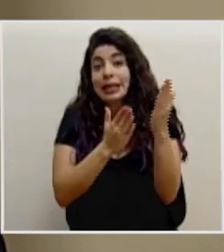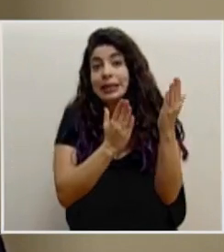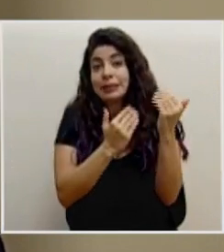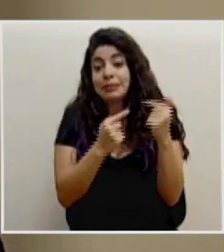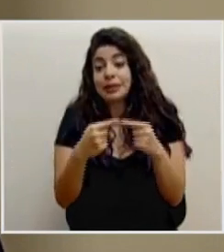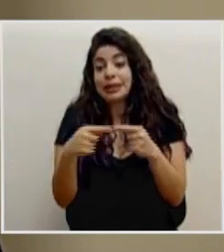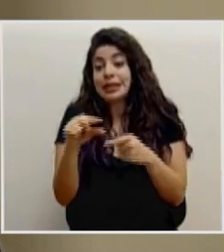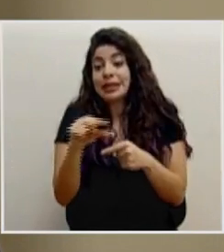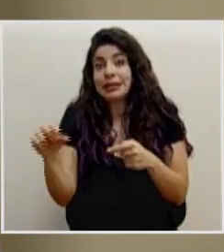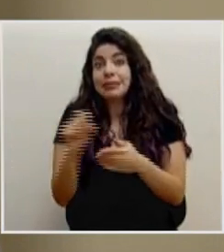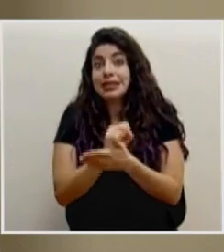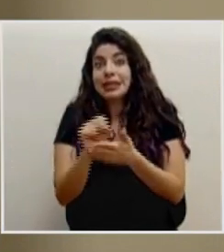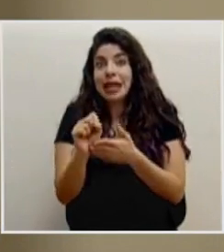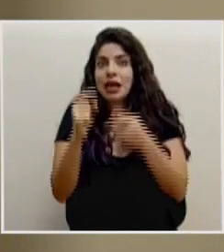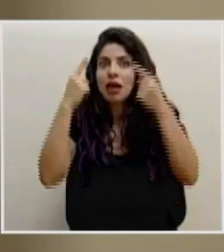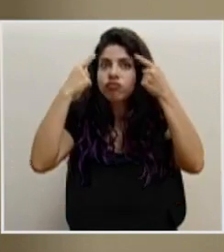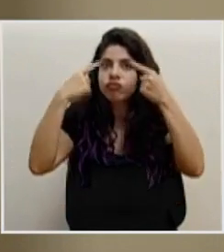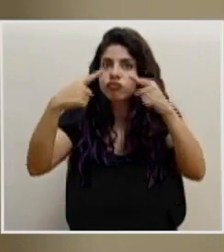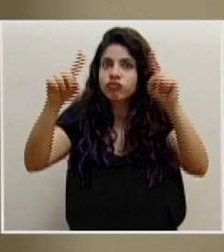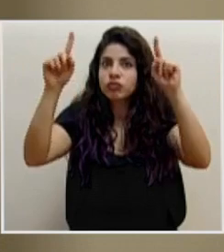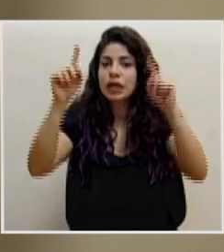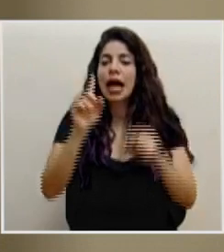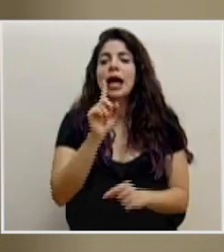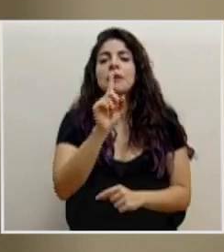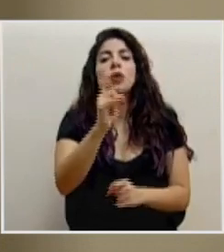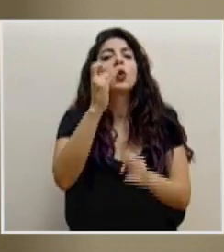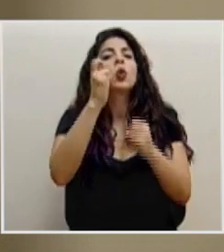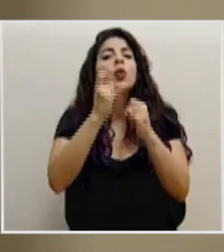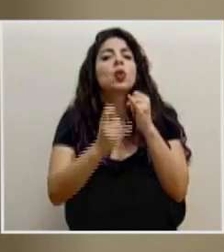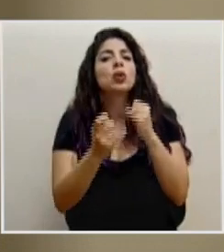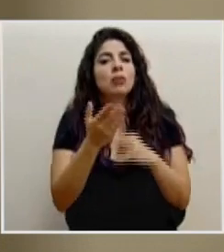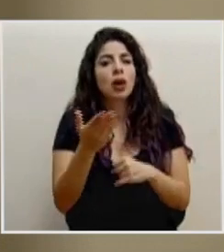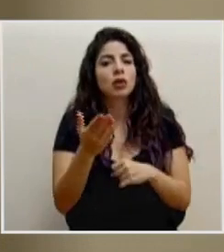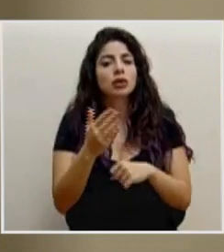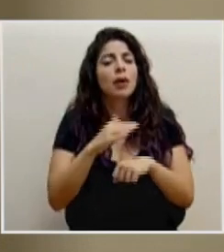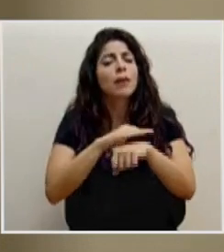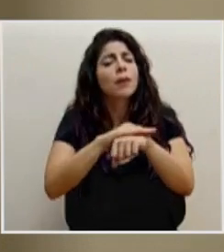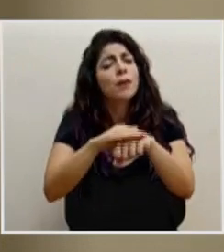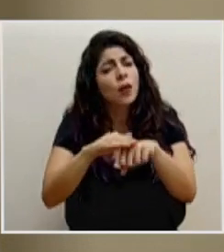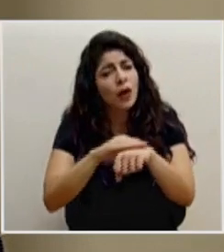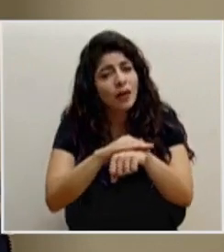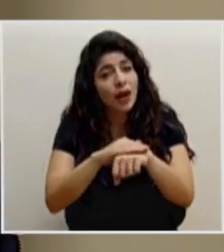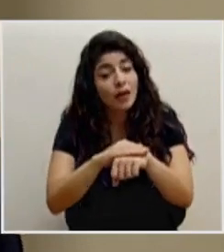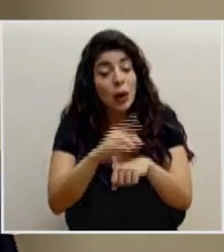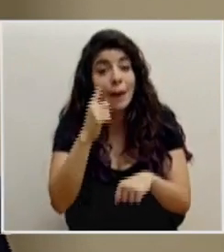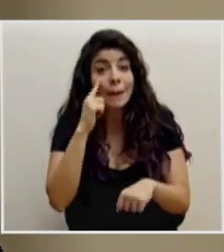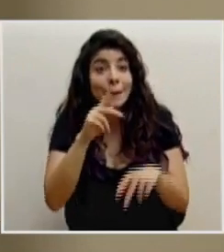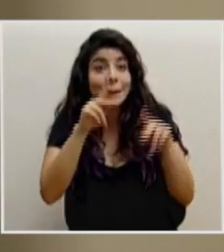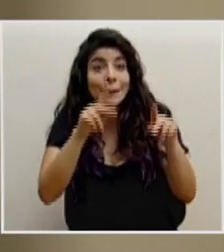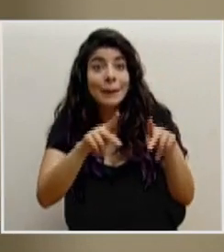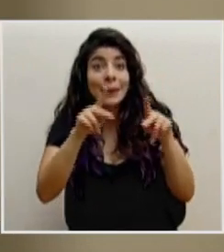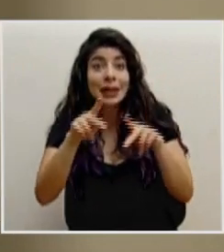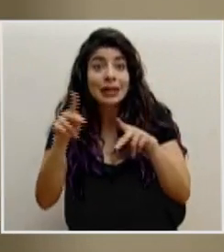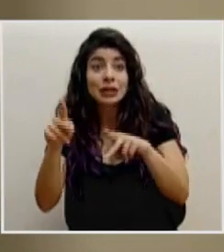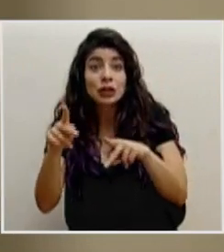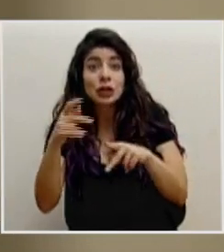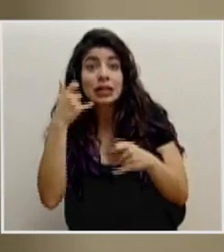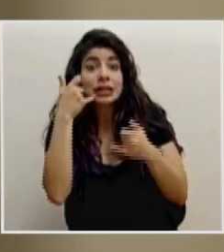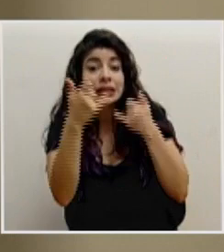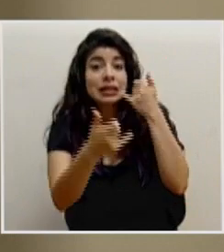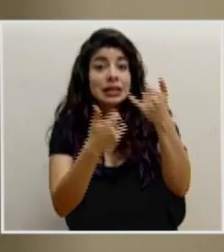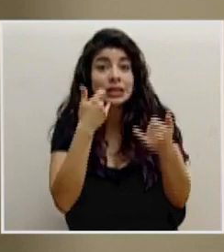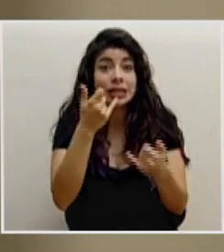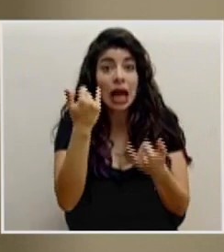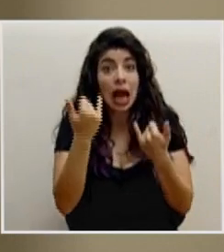Semana Santa sea todo un éxito. Y una última cosa, por favor, a aquellas personas que se les esté llamando en estos